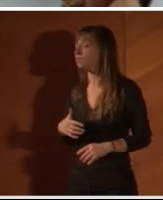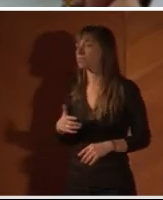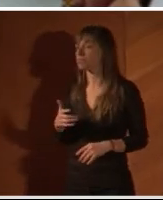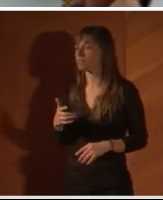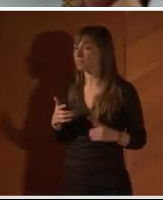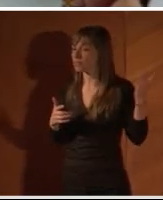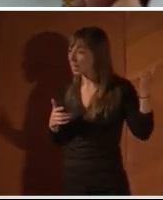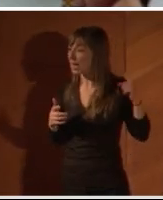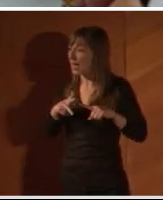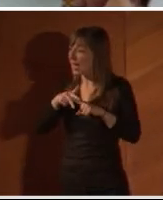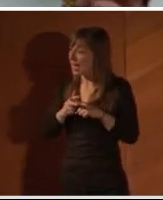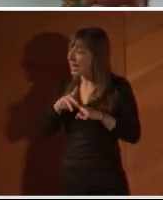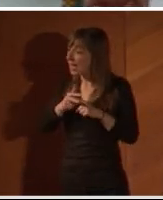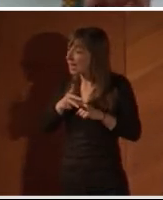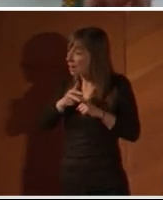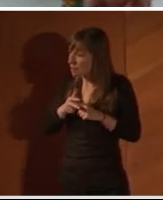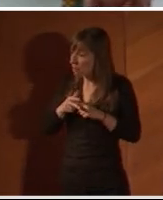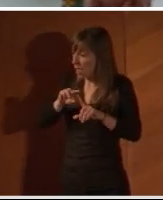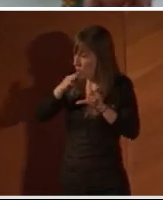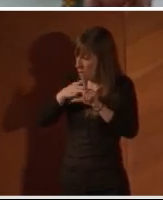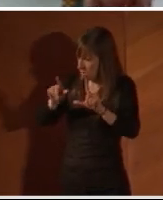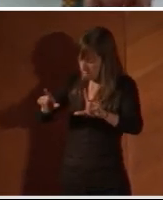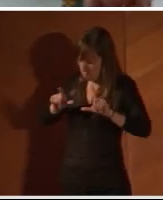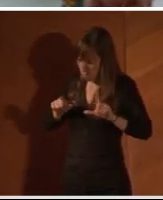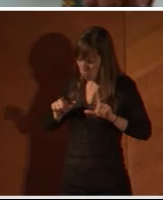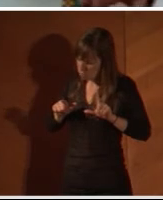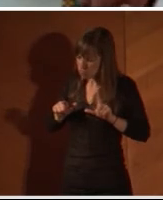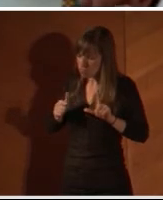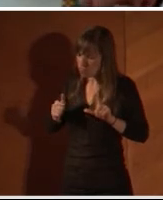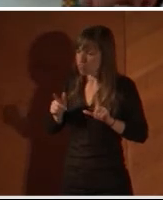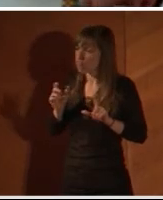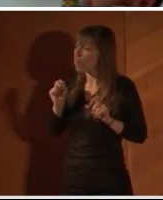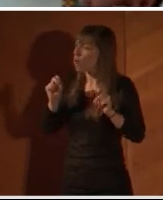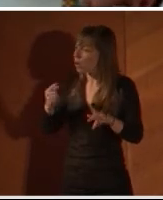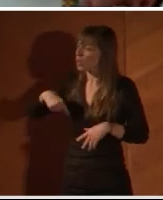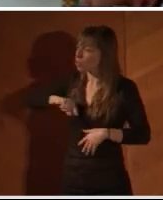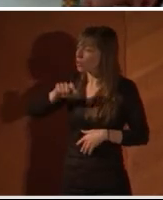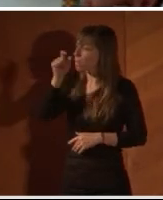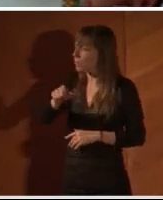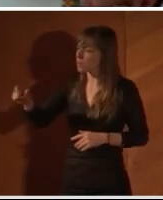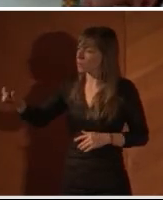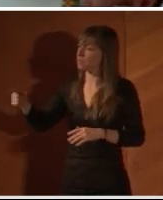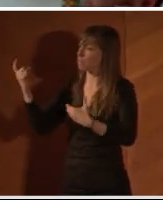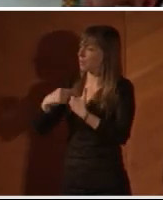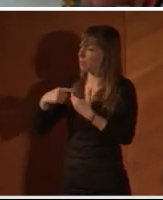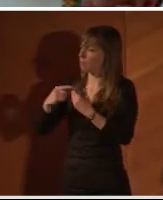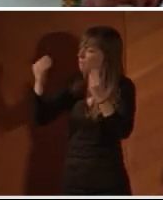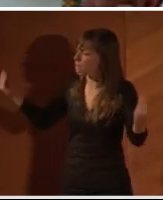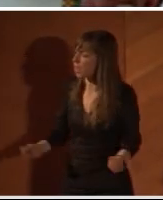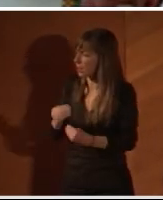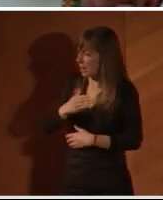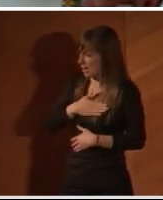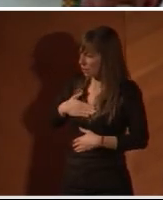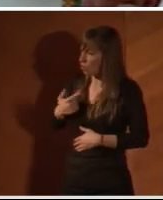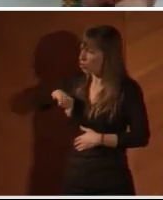esta nueva herramienta que hoy se nos pone en nuestras manos, queremos mejorar y potenciar la participación ciudadana y estamos seguros que adaptando esta herramienta a